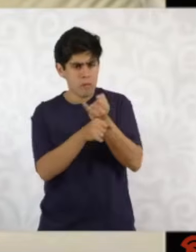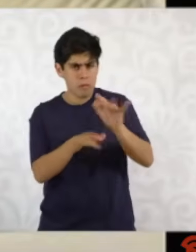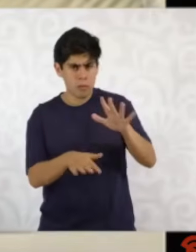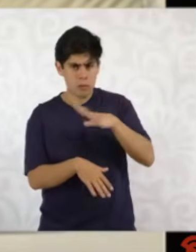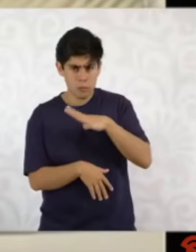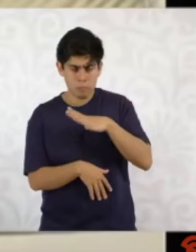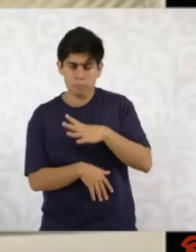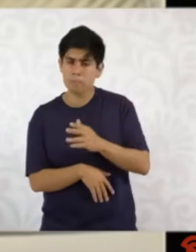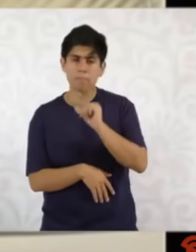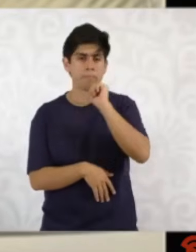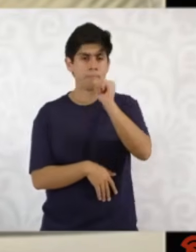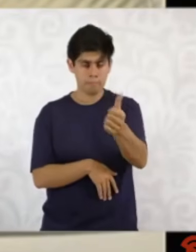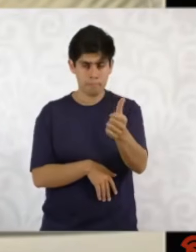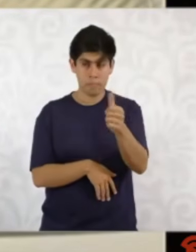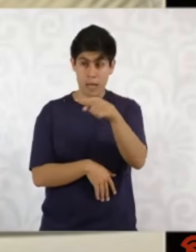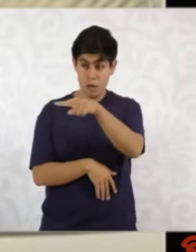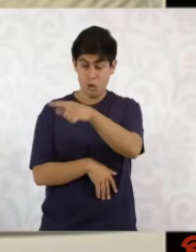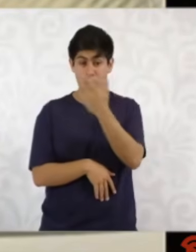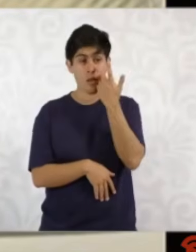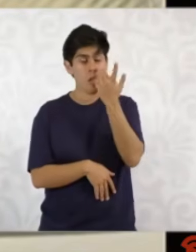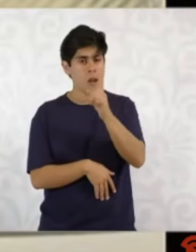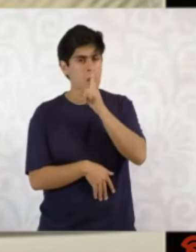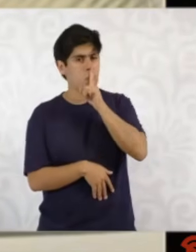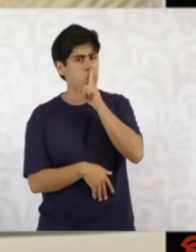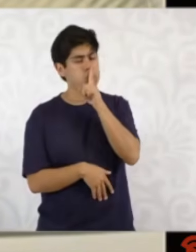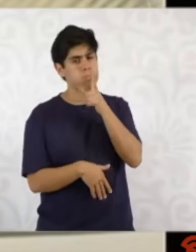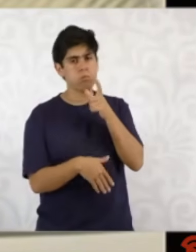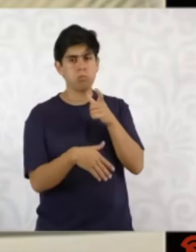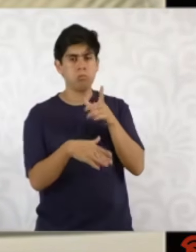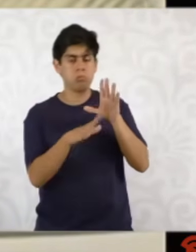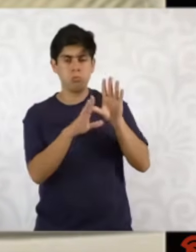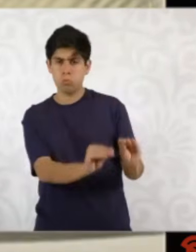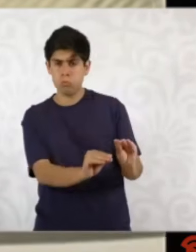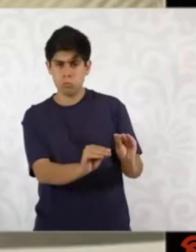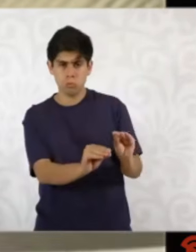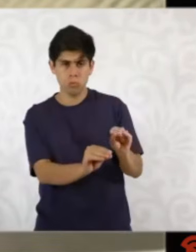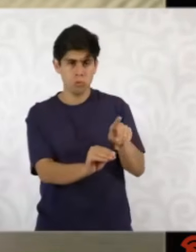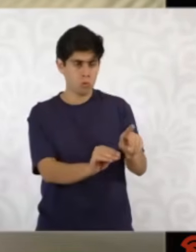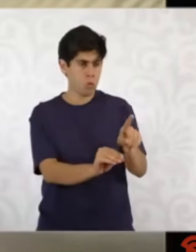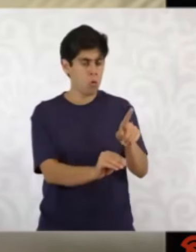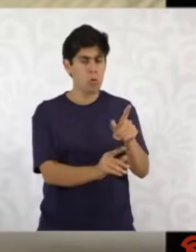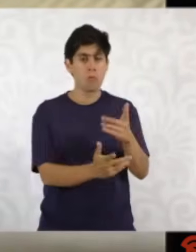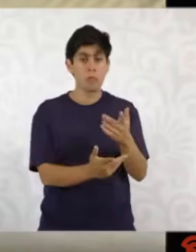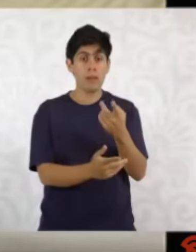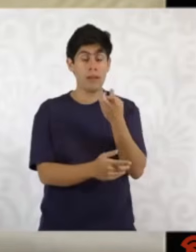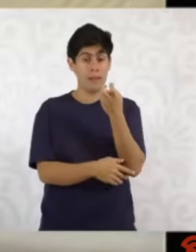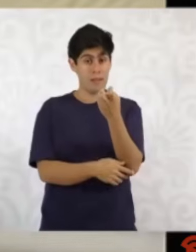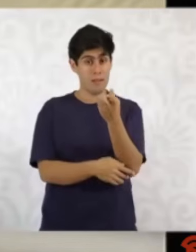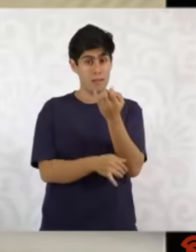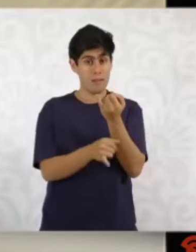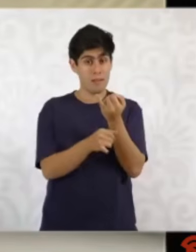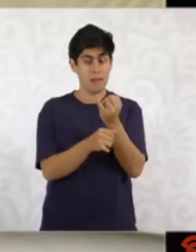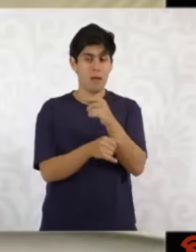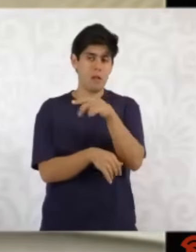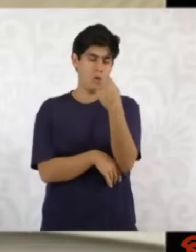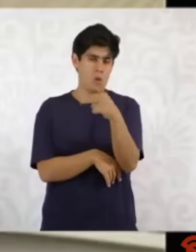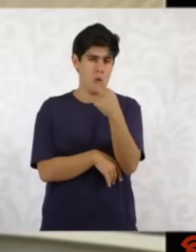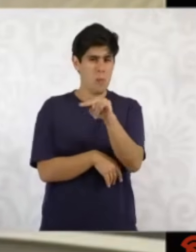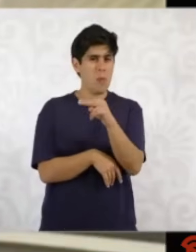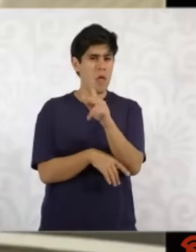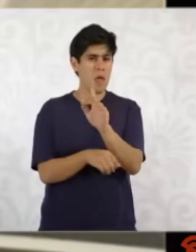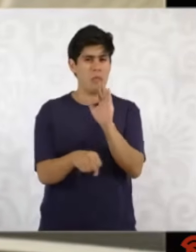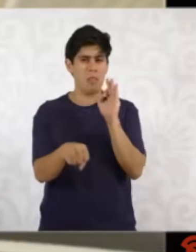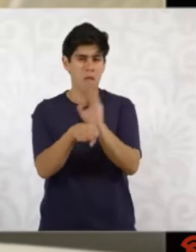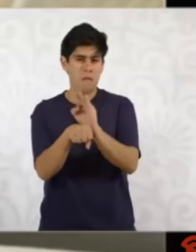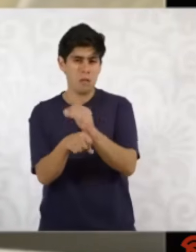intento por imponer censura en México, así es. Ahora viene disfrazado con una figura de defensor de audiencias que en